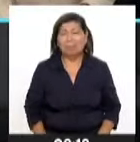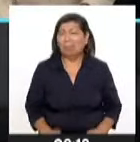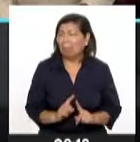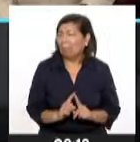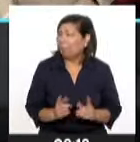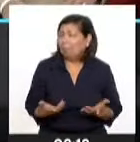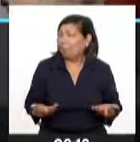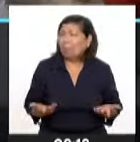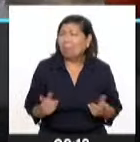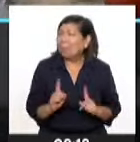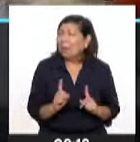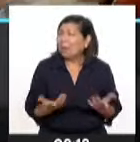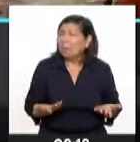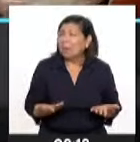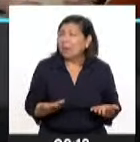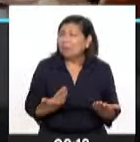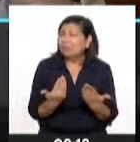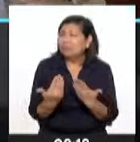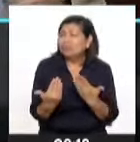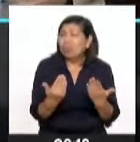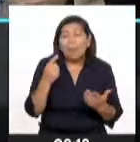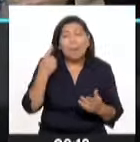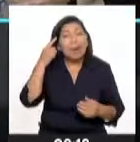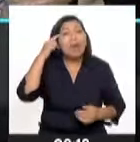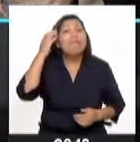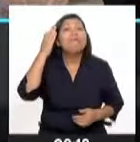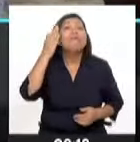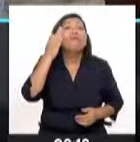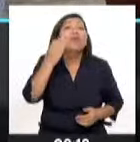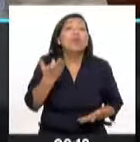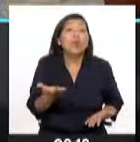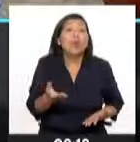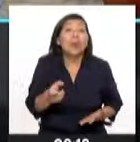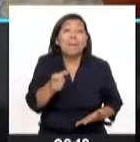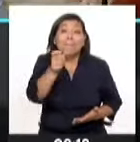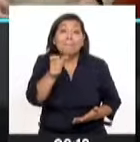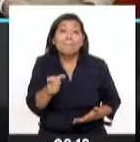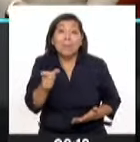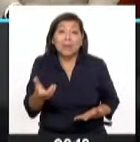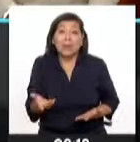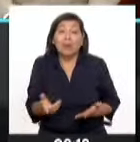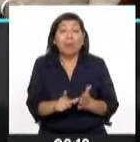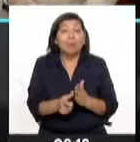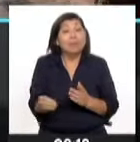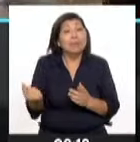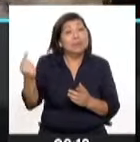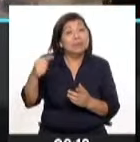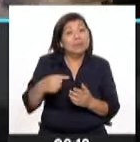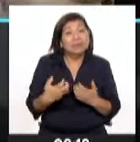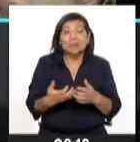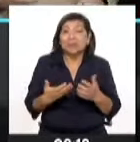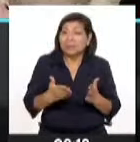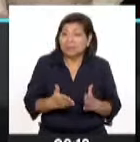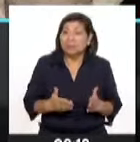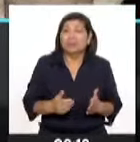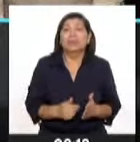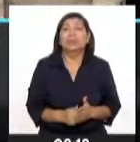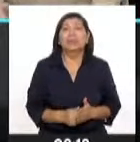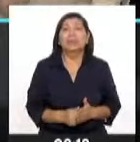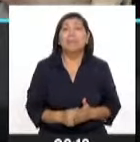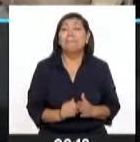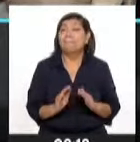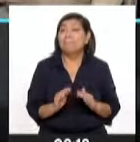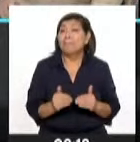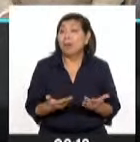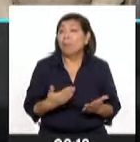tampoco, porque estamos jugando con el futuro de los peruanos, de qué van a vivir después si es que una empresa informal, mal llevada,